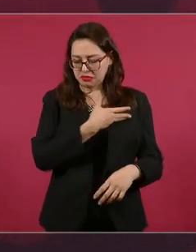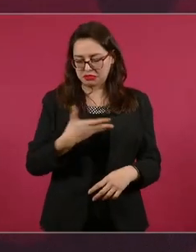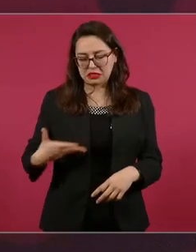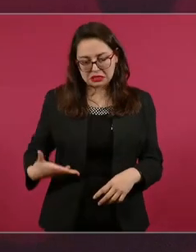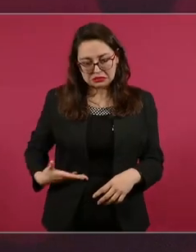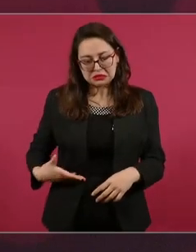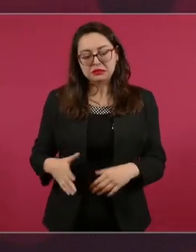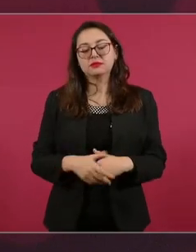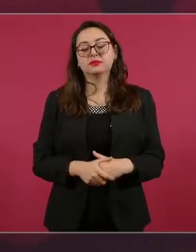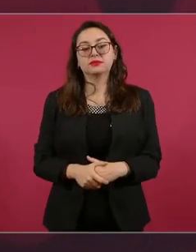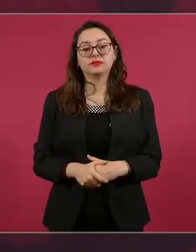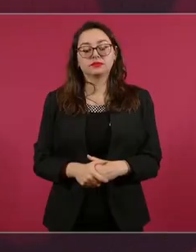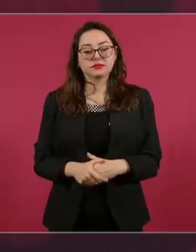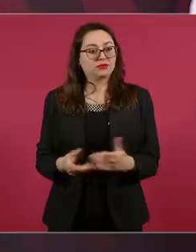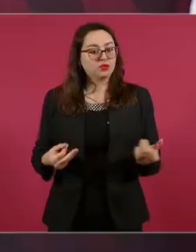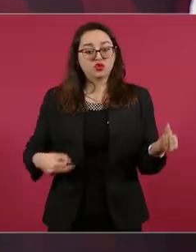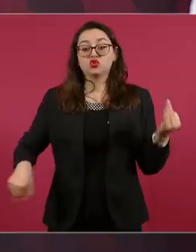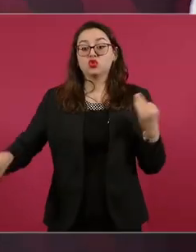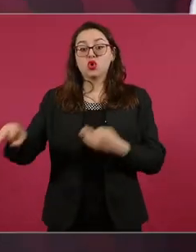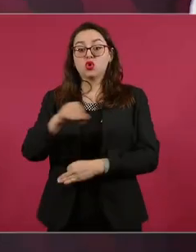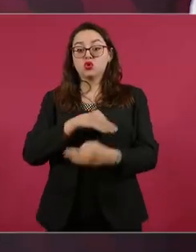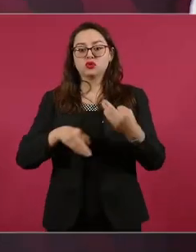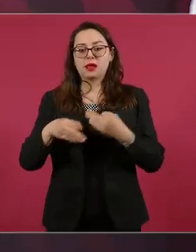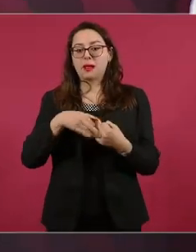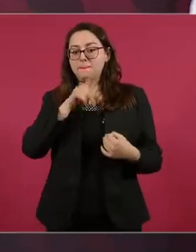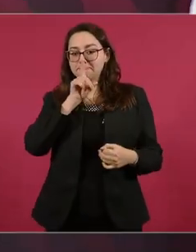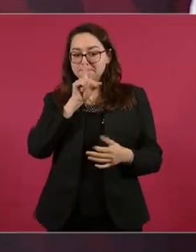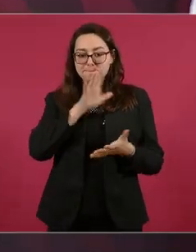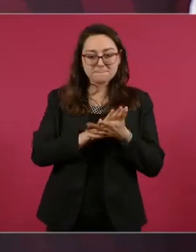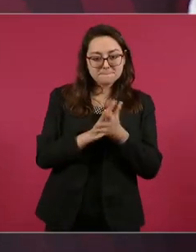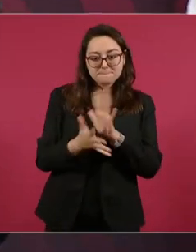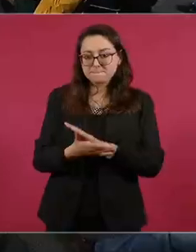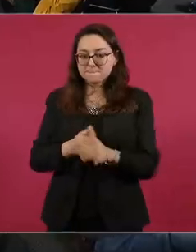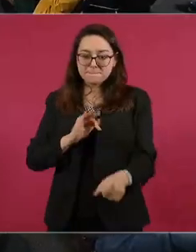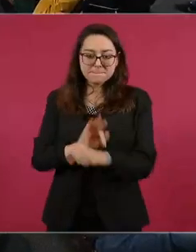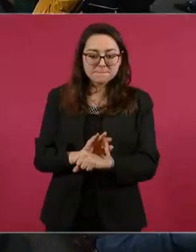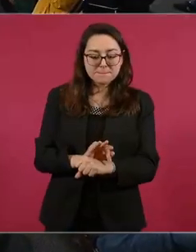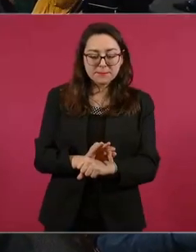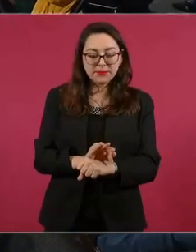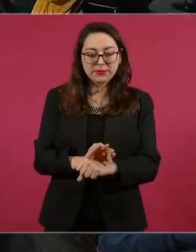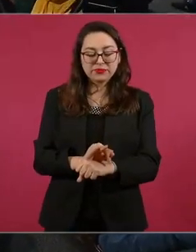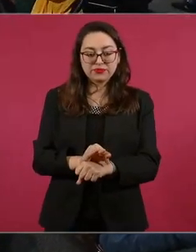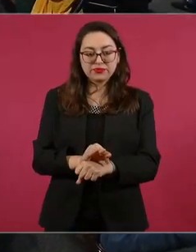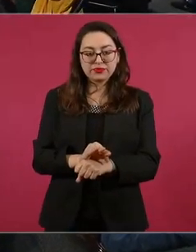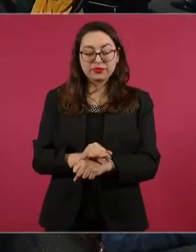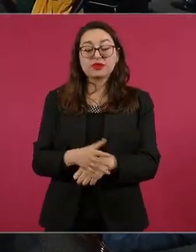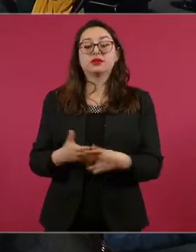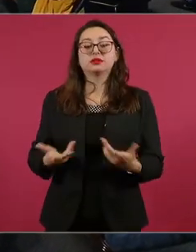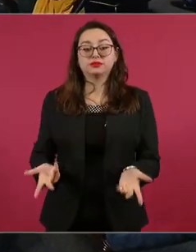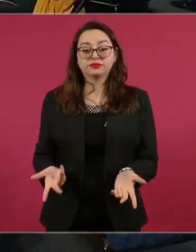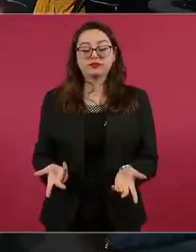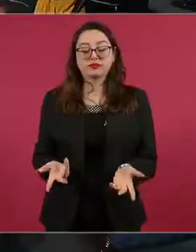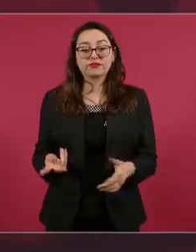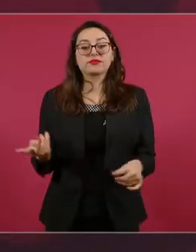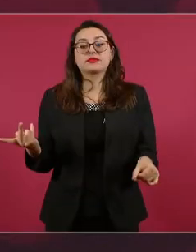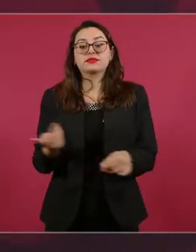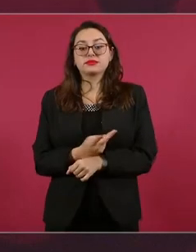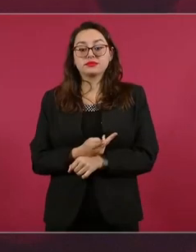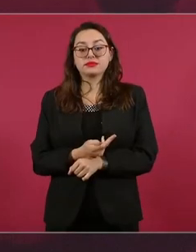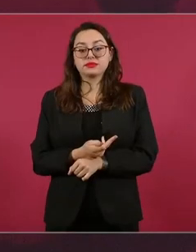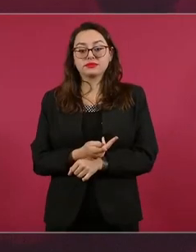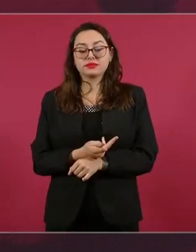¿sí? Y sabían todos y se protegieron, porque cuando a nosotros nos roban la presidencia,